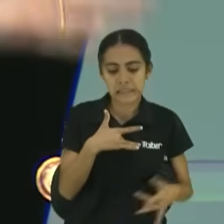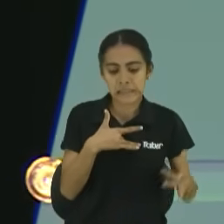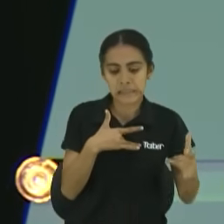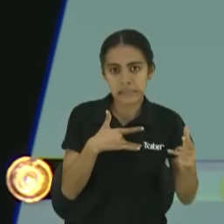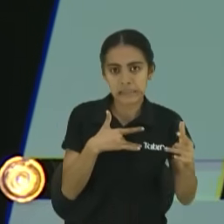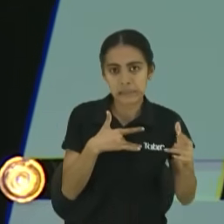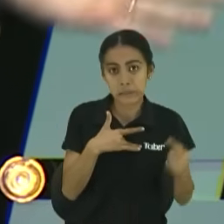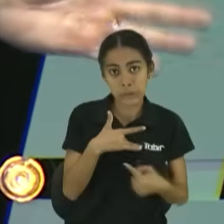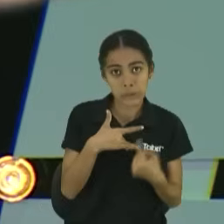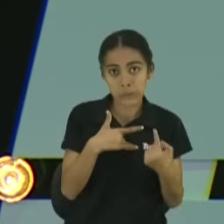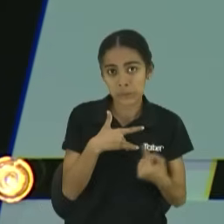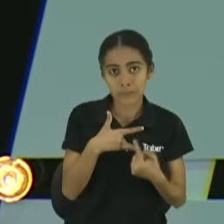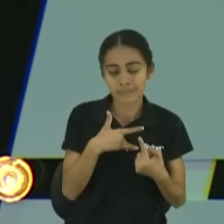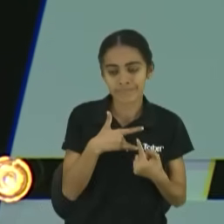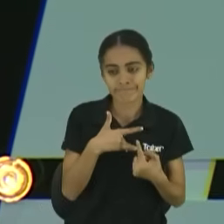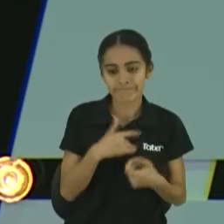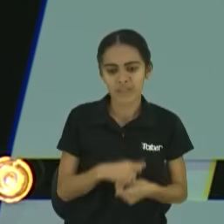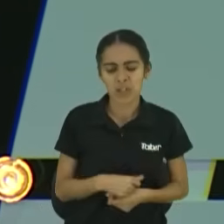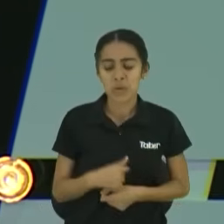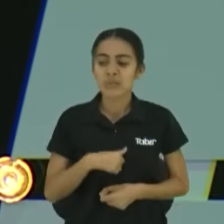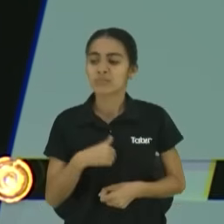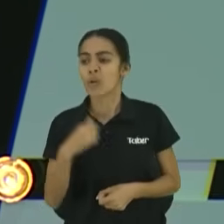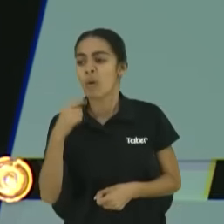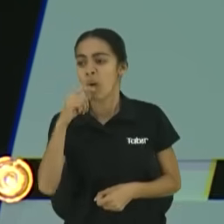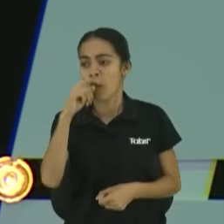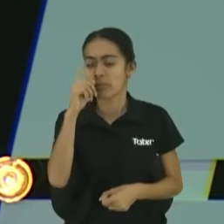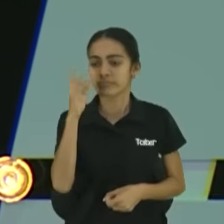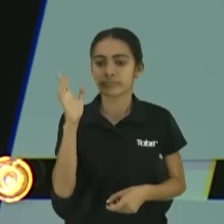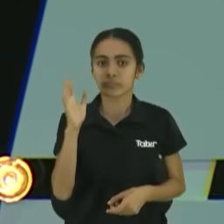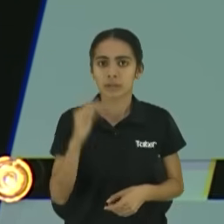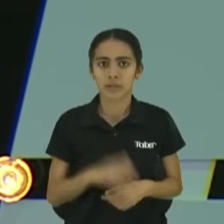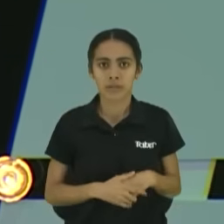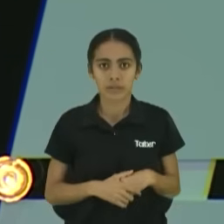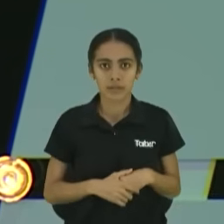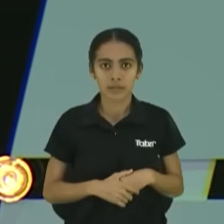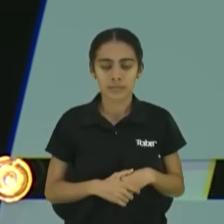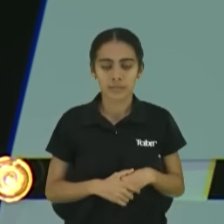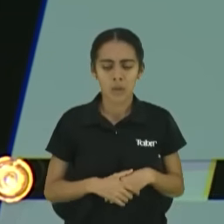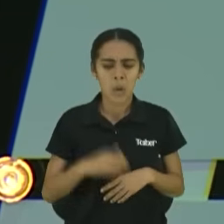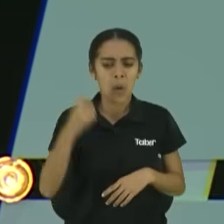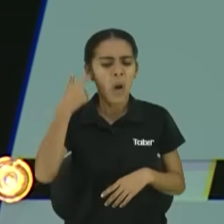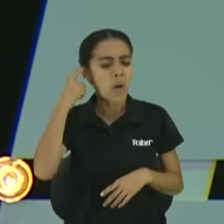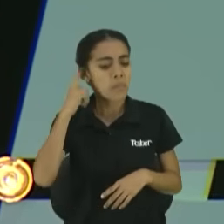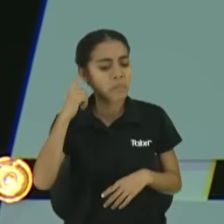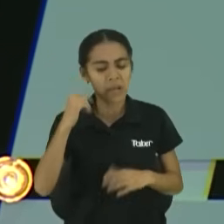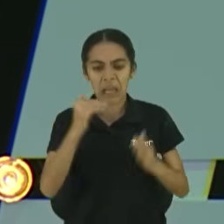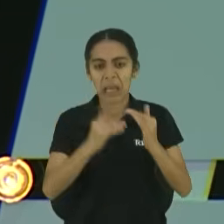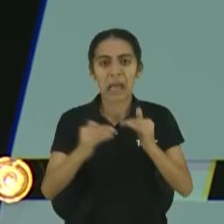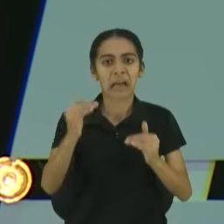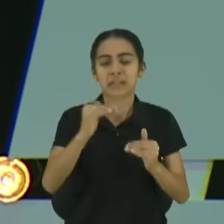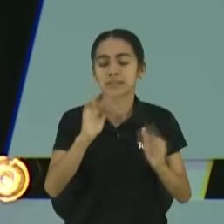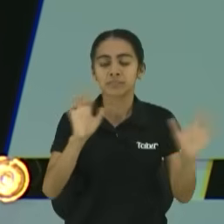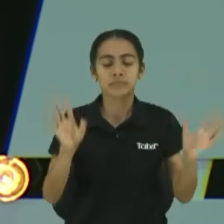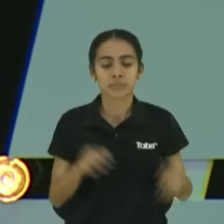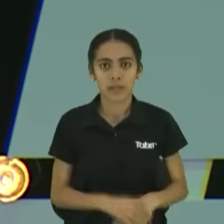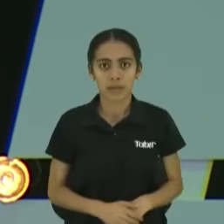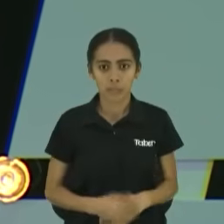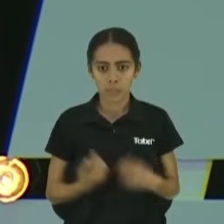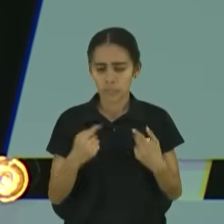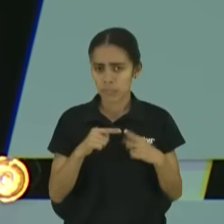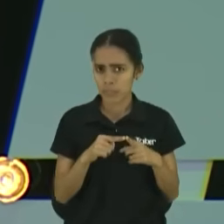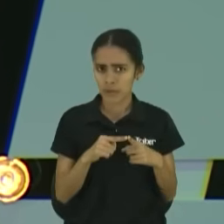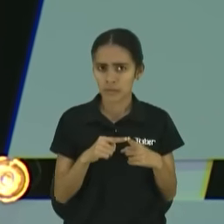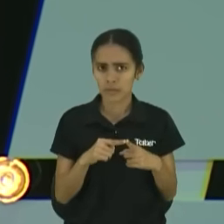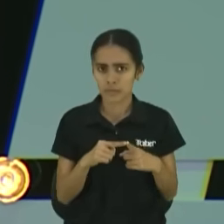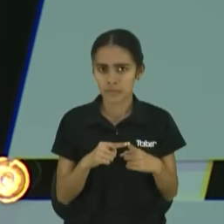Ya hice lo que tenía que hacer. Ajá. Contame, ¿dormís con la luz encendida o apagada? No, para no tropezarme cuando voy a orinar, la dejo